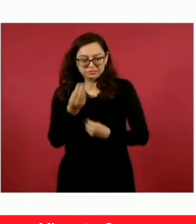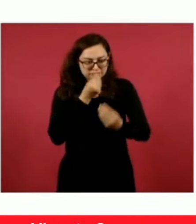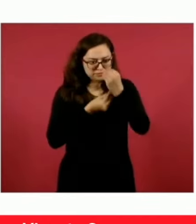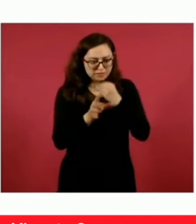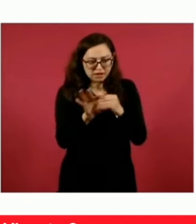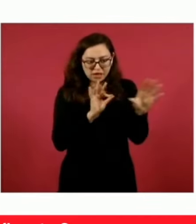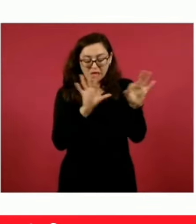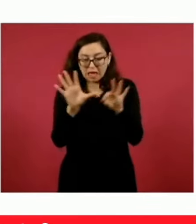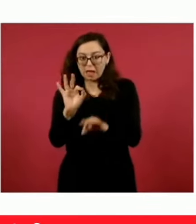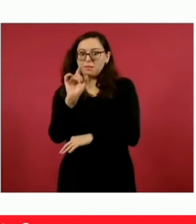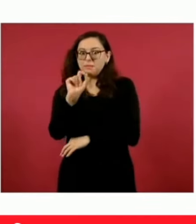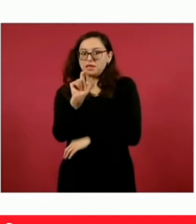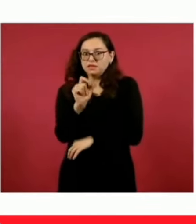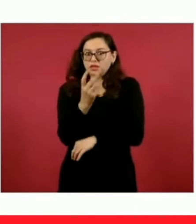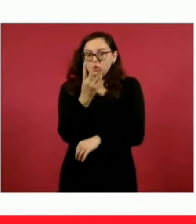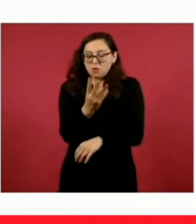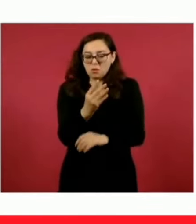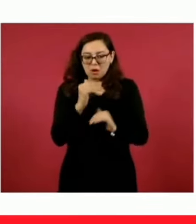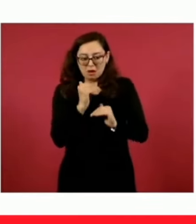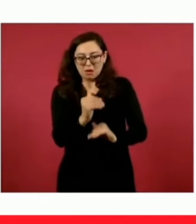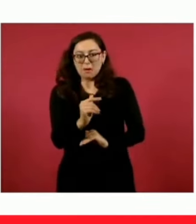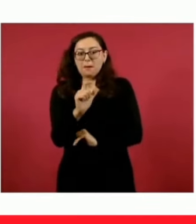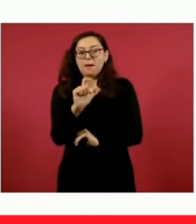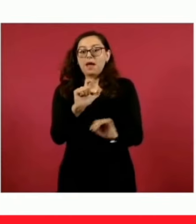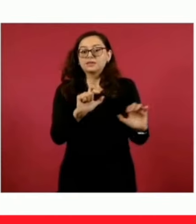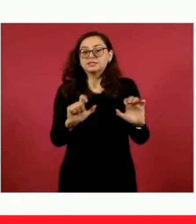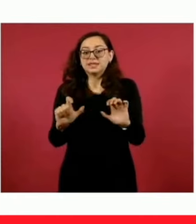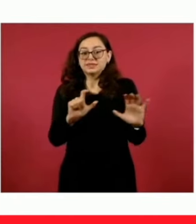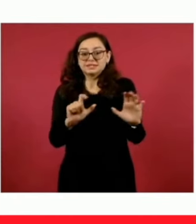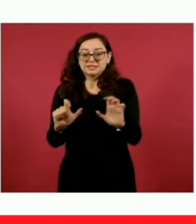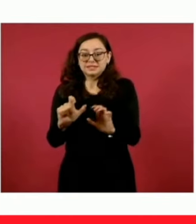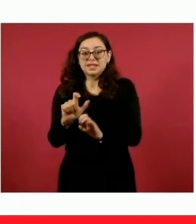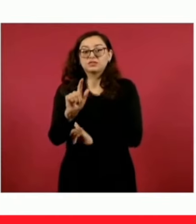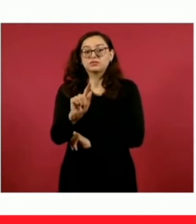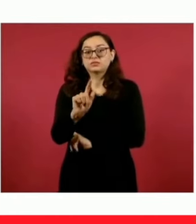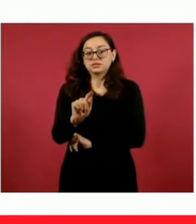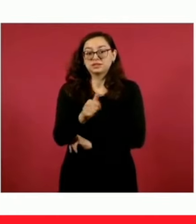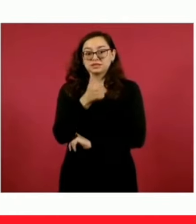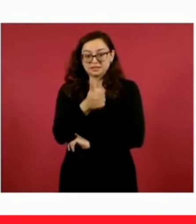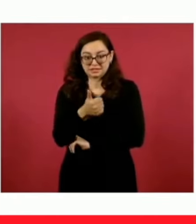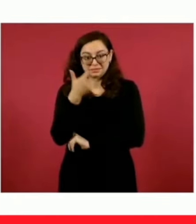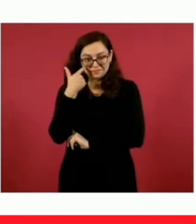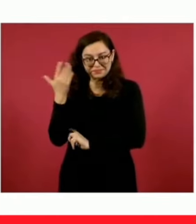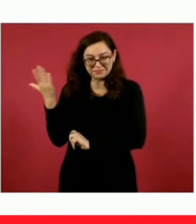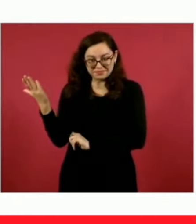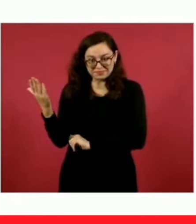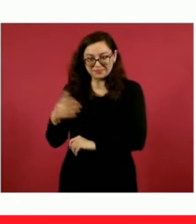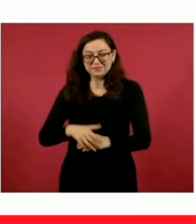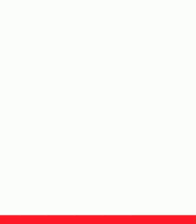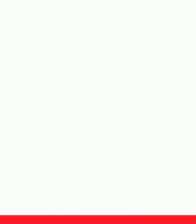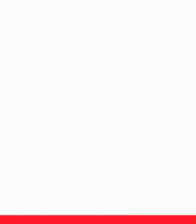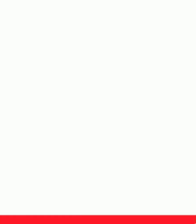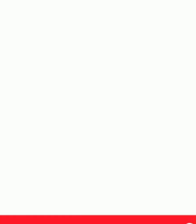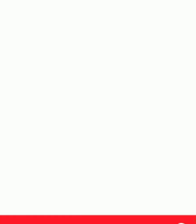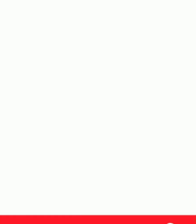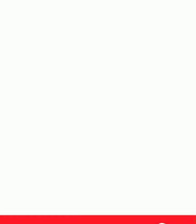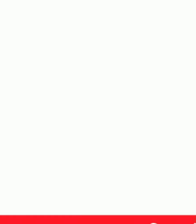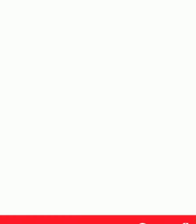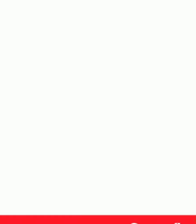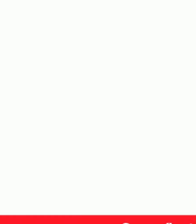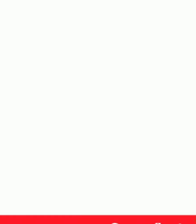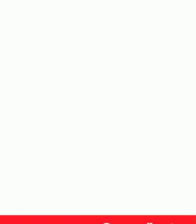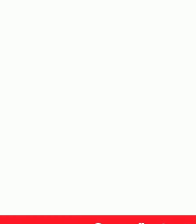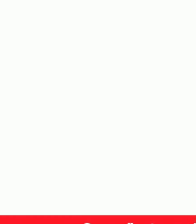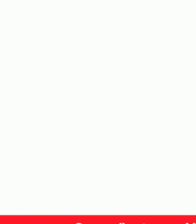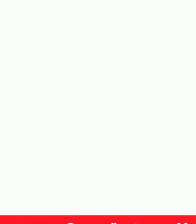básica promedio en 776 pes con3 cavos vale la pena también mencionar a chedragui como